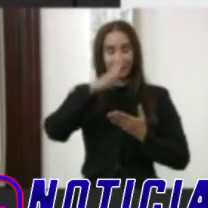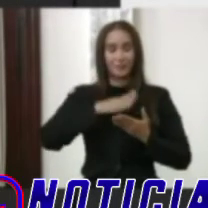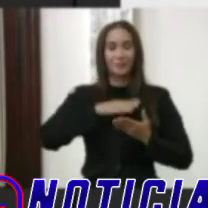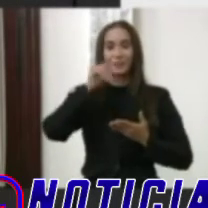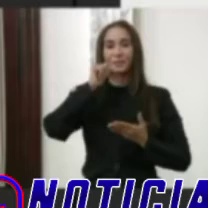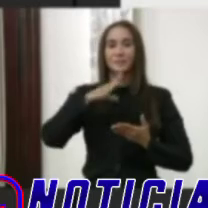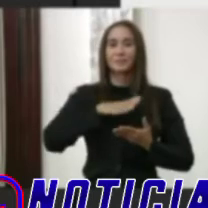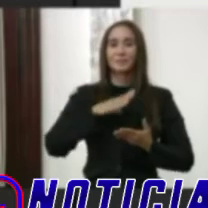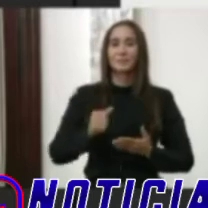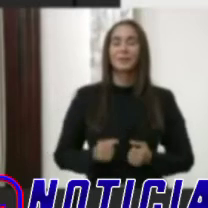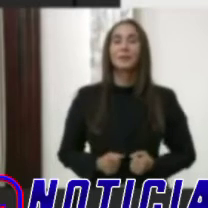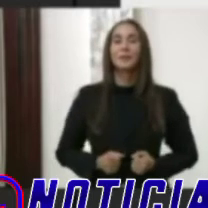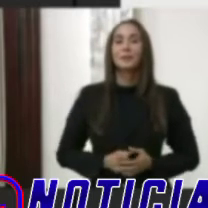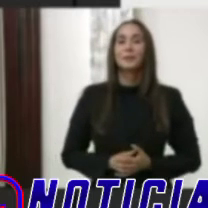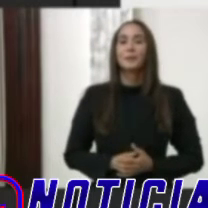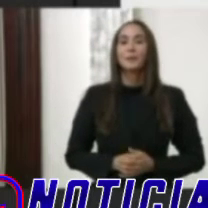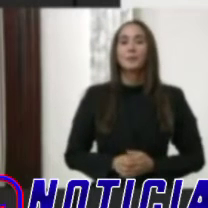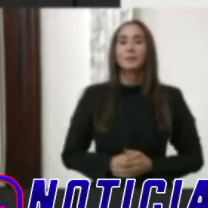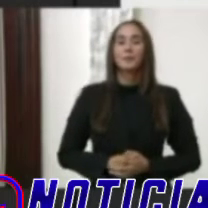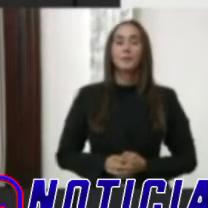señores.